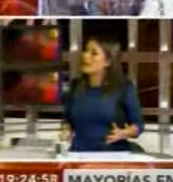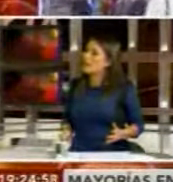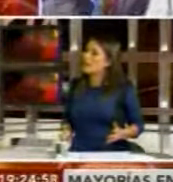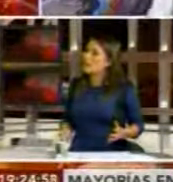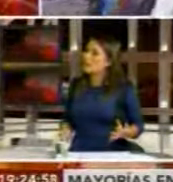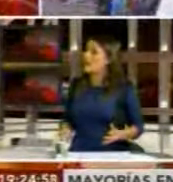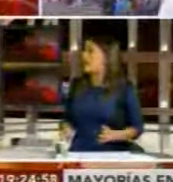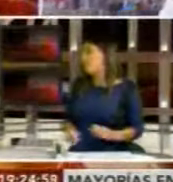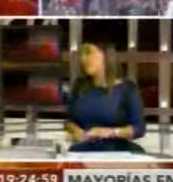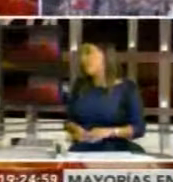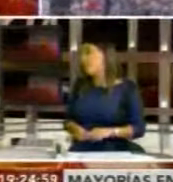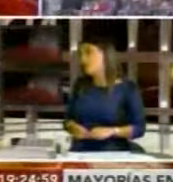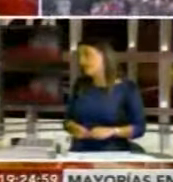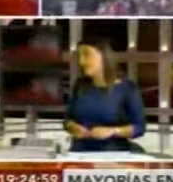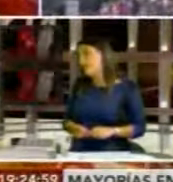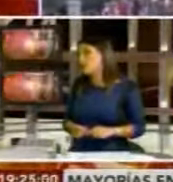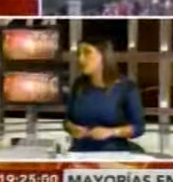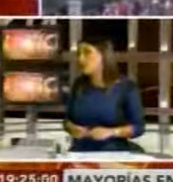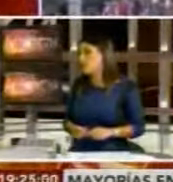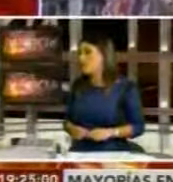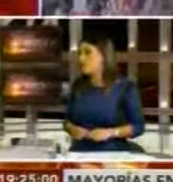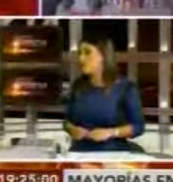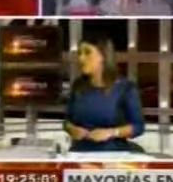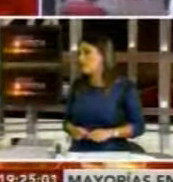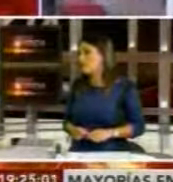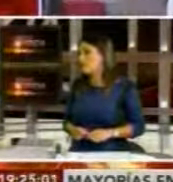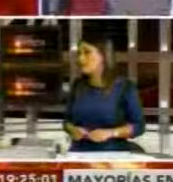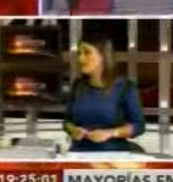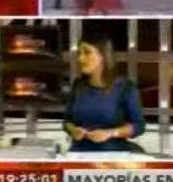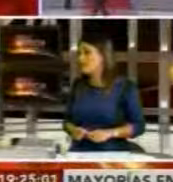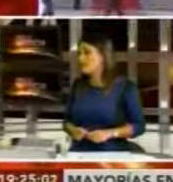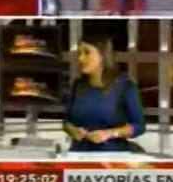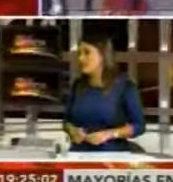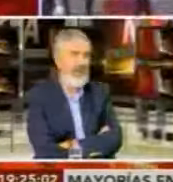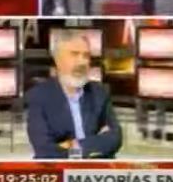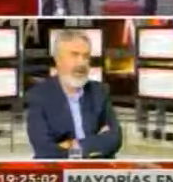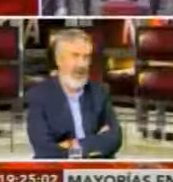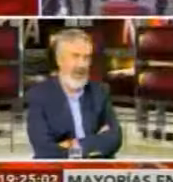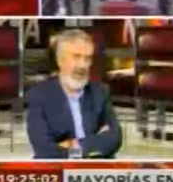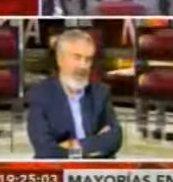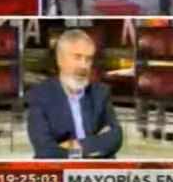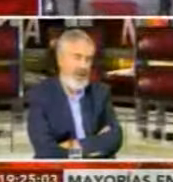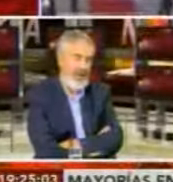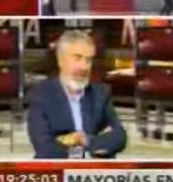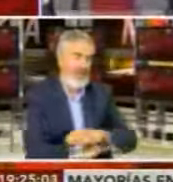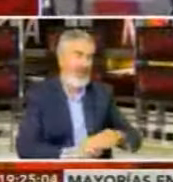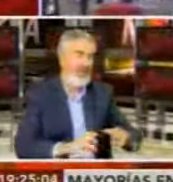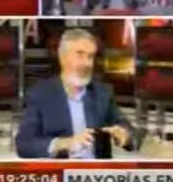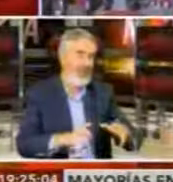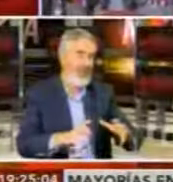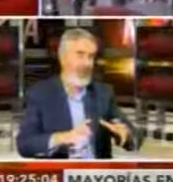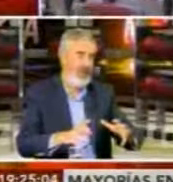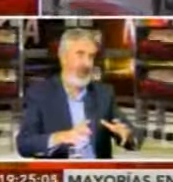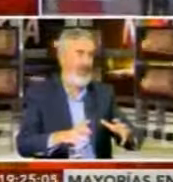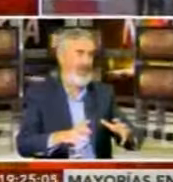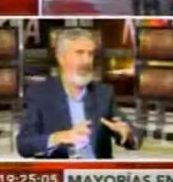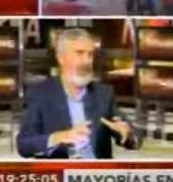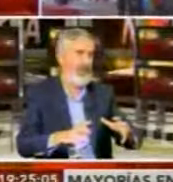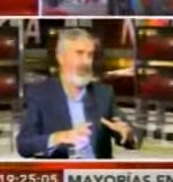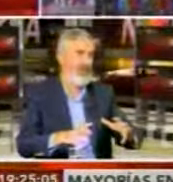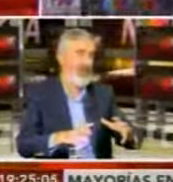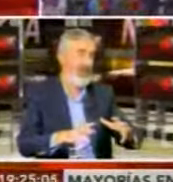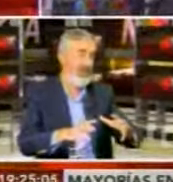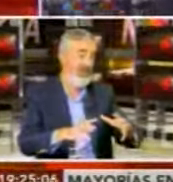que un presidente se vaya bien evaluado? Sí, sí, yo creo que, digamos, la gente no solo vota por